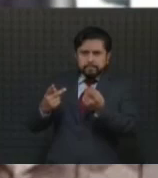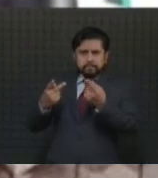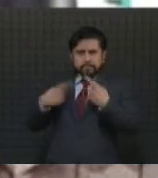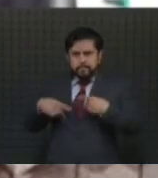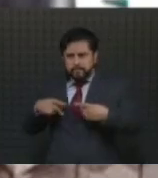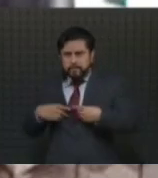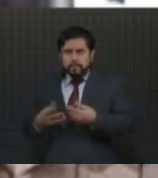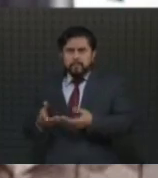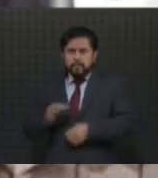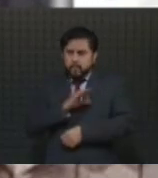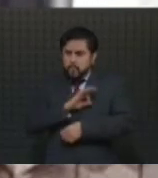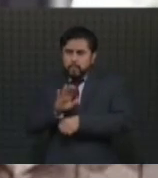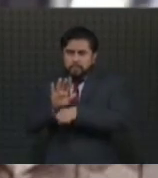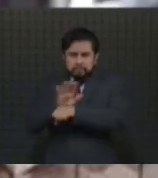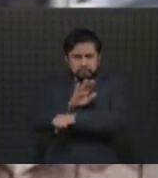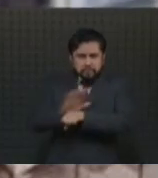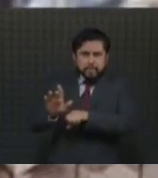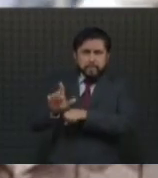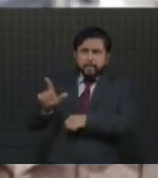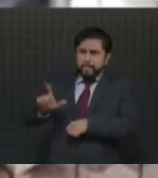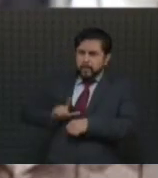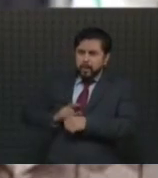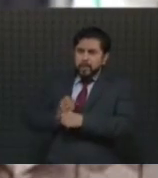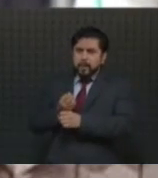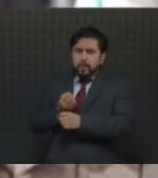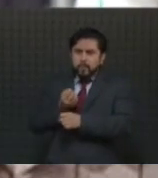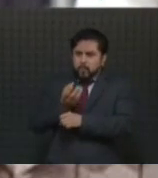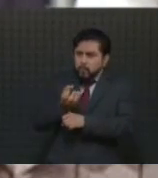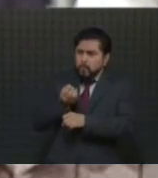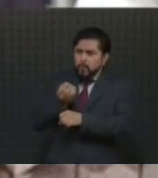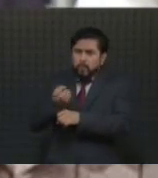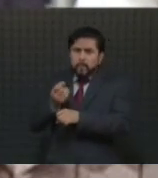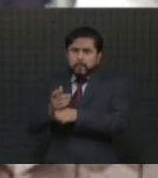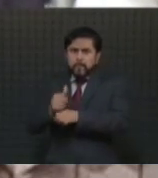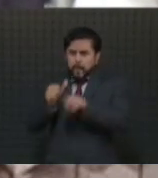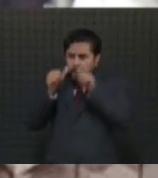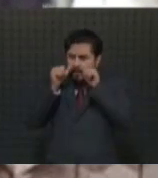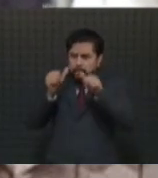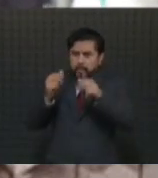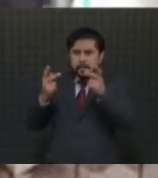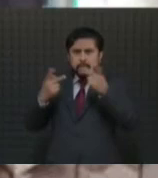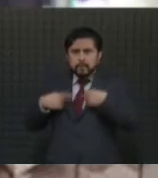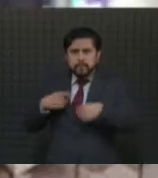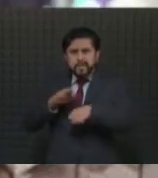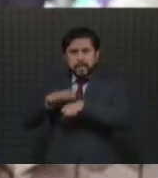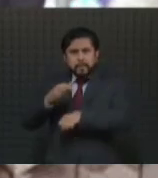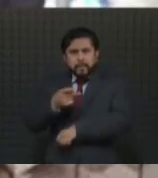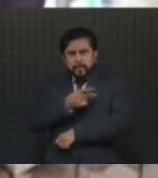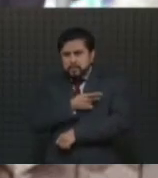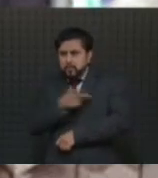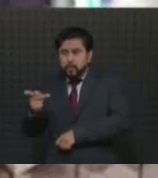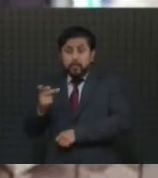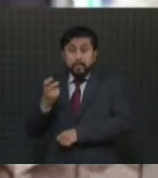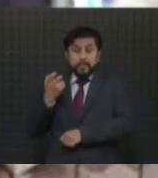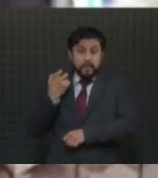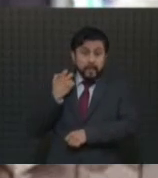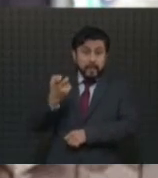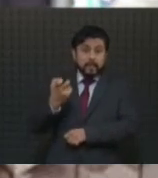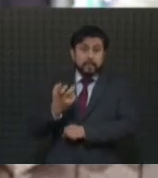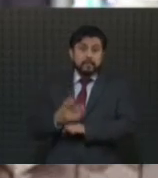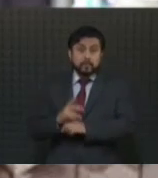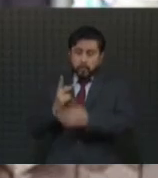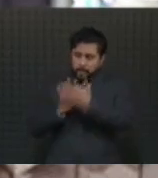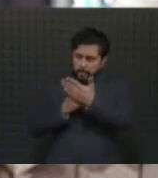público sea para disminuir desigualdades, para atender a los más pobres. Es un discurso y una misión y